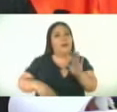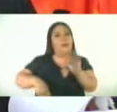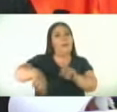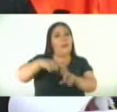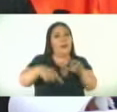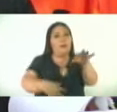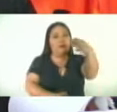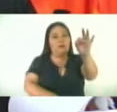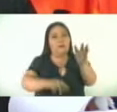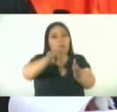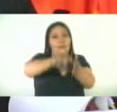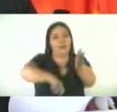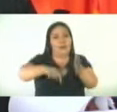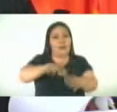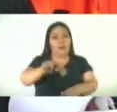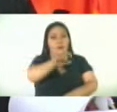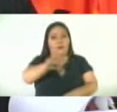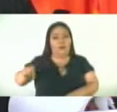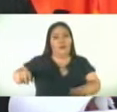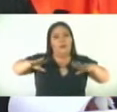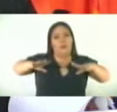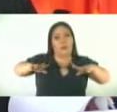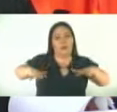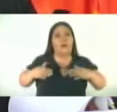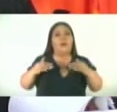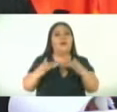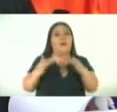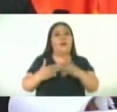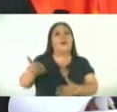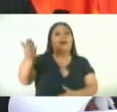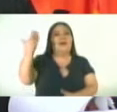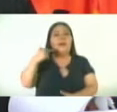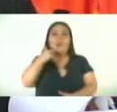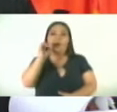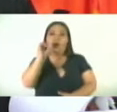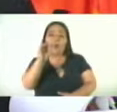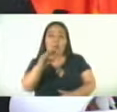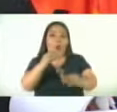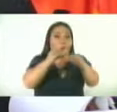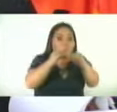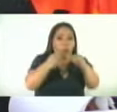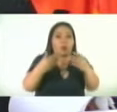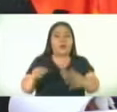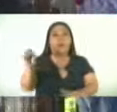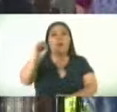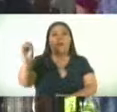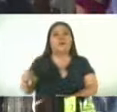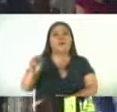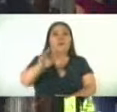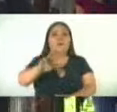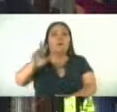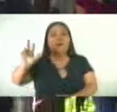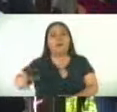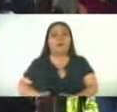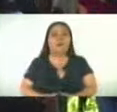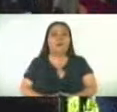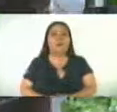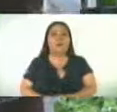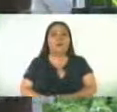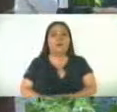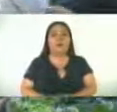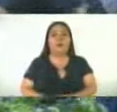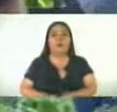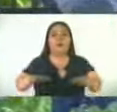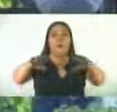para esta temporada vacacional y las pruebas de alcoholemia, como mencionaba anteriormente, que tiene un incremento del 33%. Durante la temporada